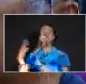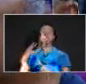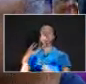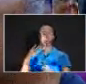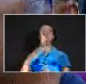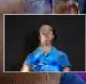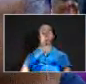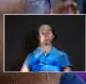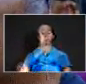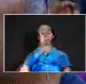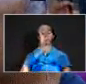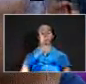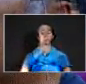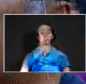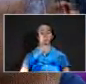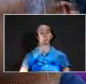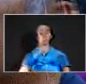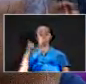Amén.